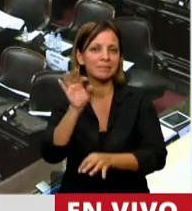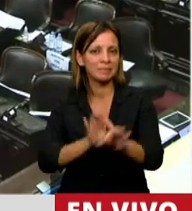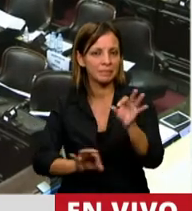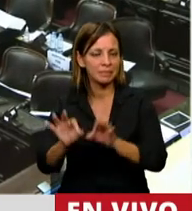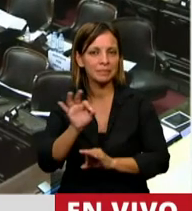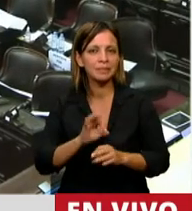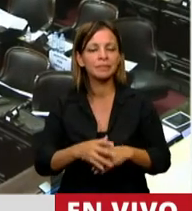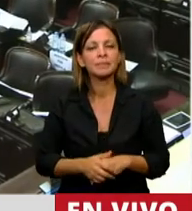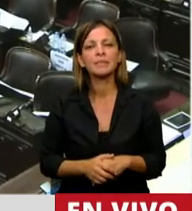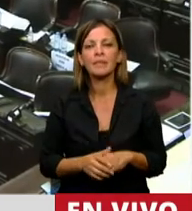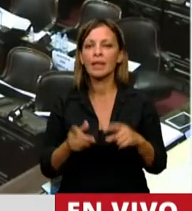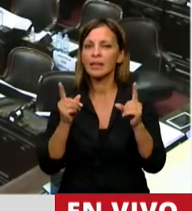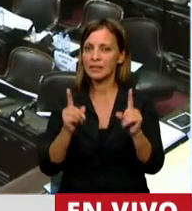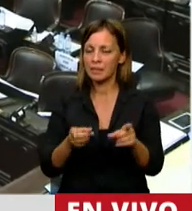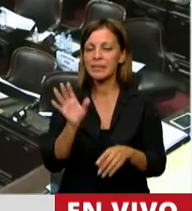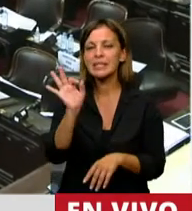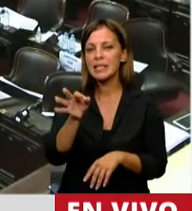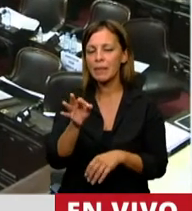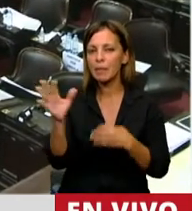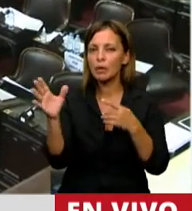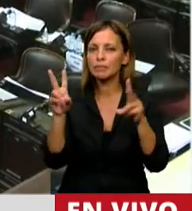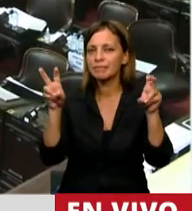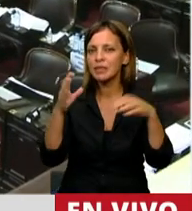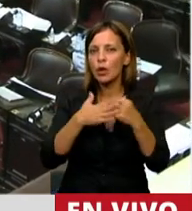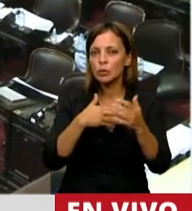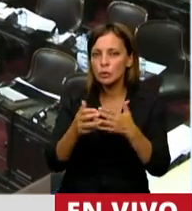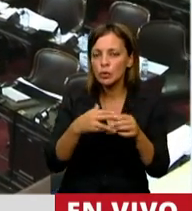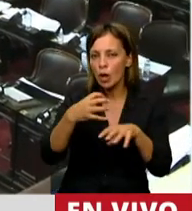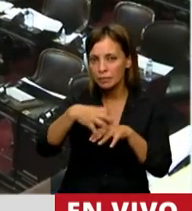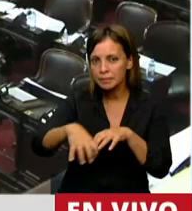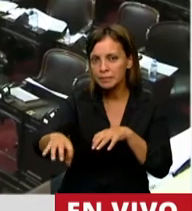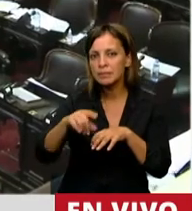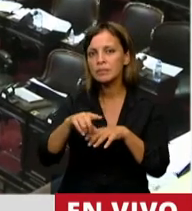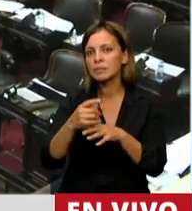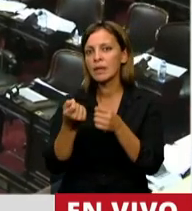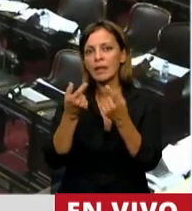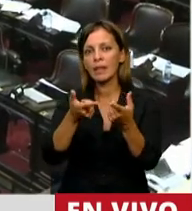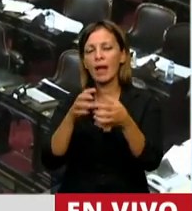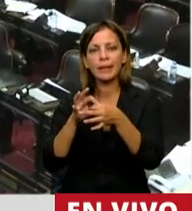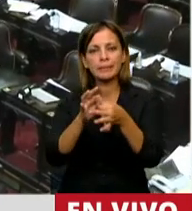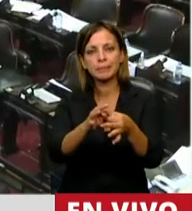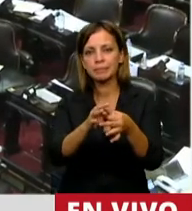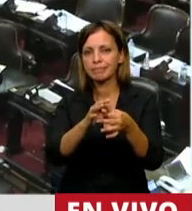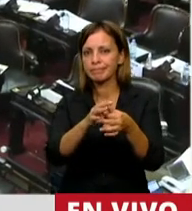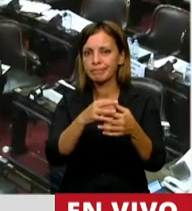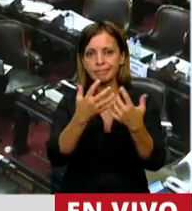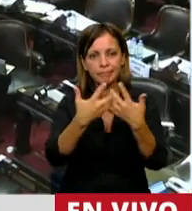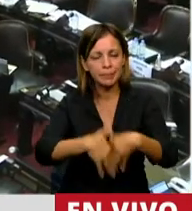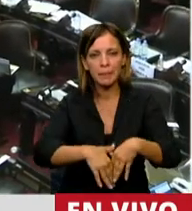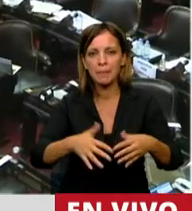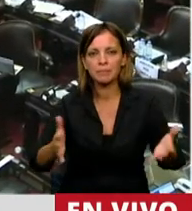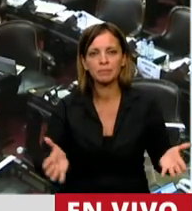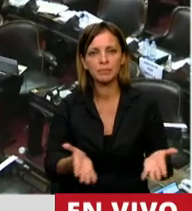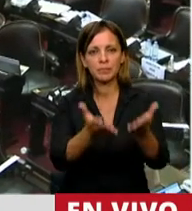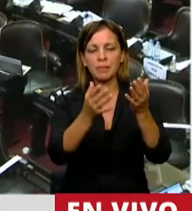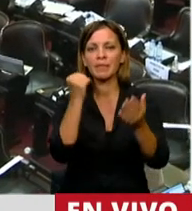vez, sabemos que la construcción es una actividad que impacta de manera directa en la reactivación de la economía nacional